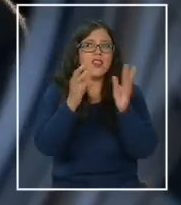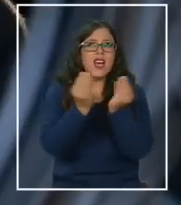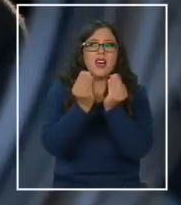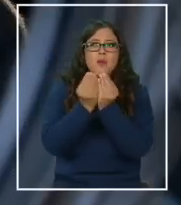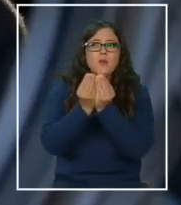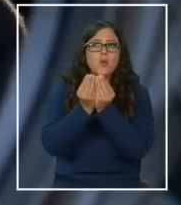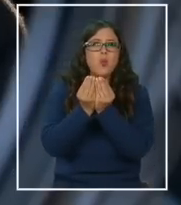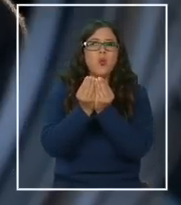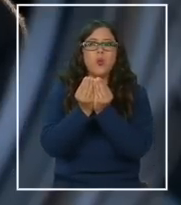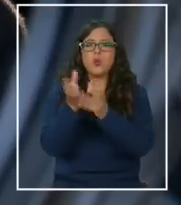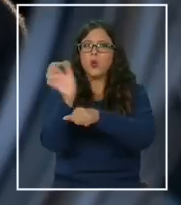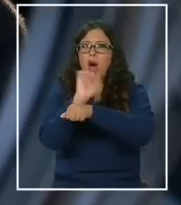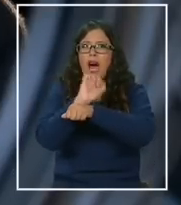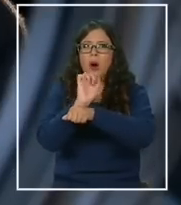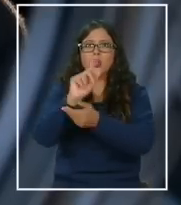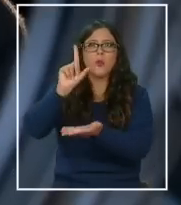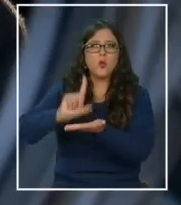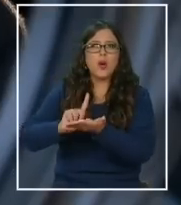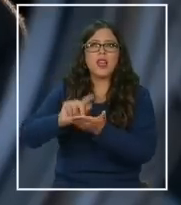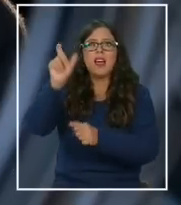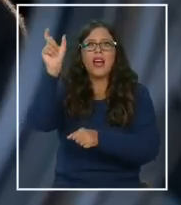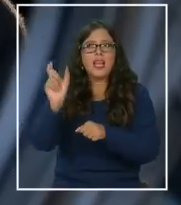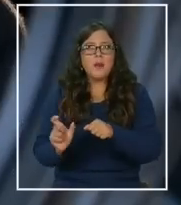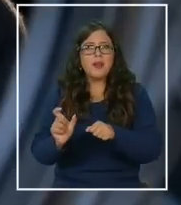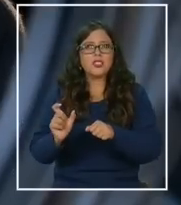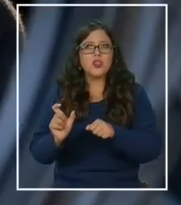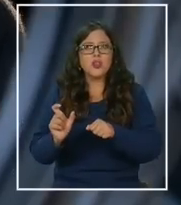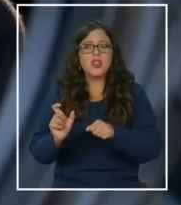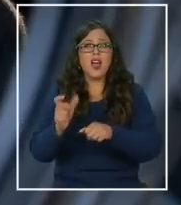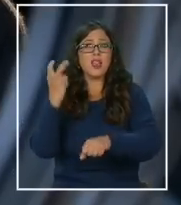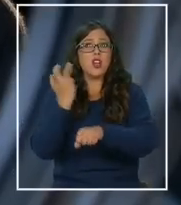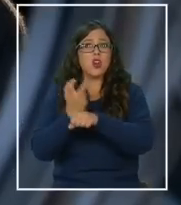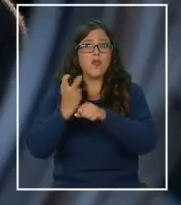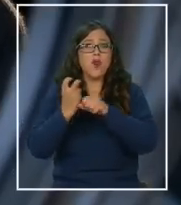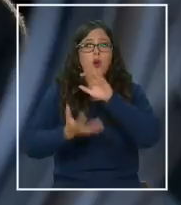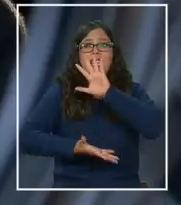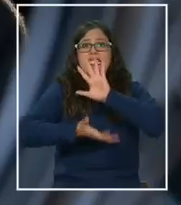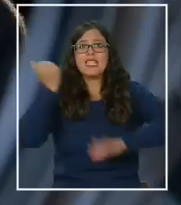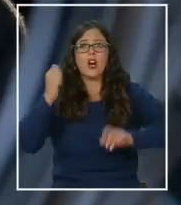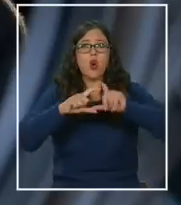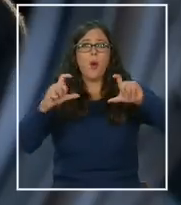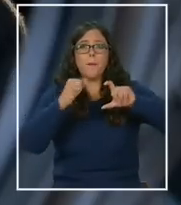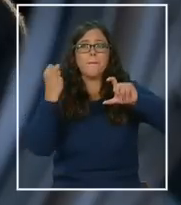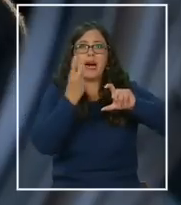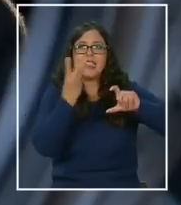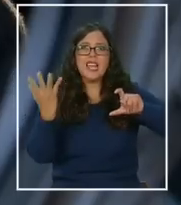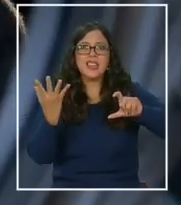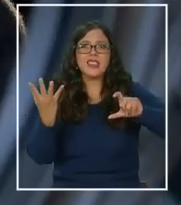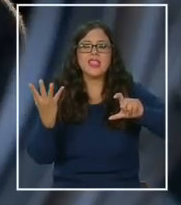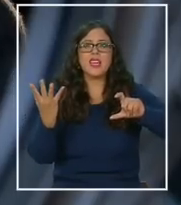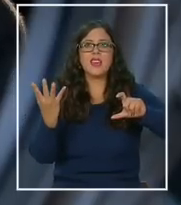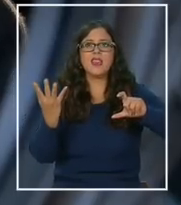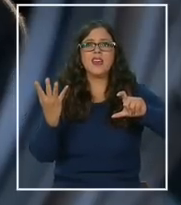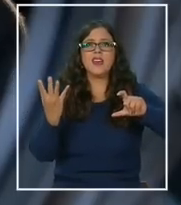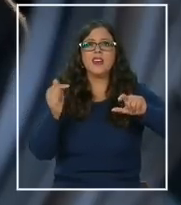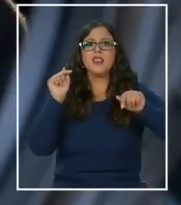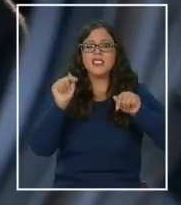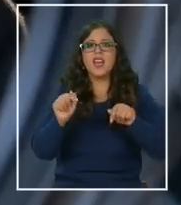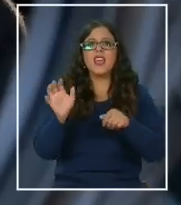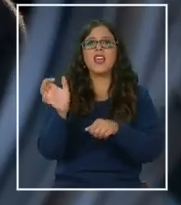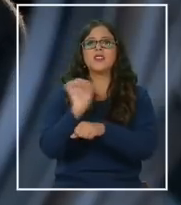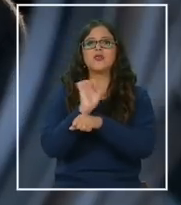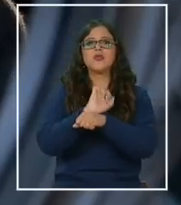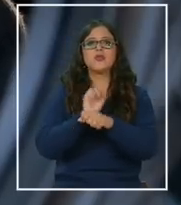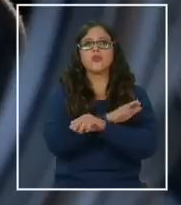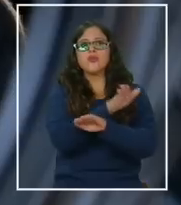por el sector. La persona que lo sustrajo le sacó las patentes al vehículo y que sustrajo patentes de otro vehículo que estaba botado. Y ahí se movía con el sector,